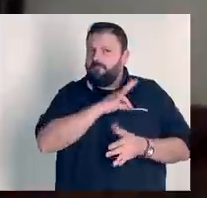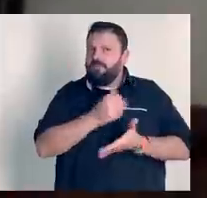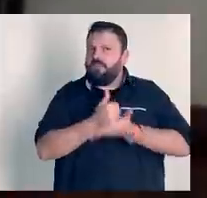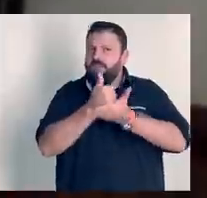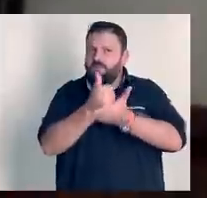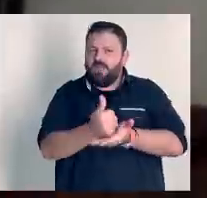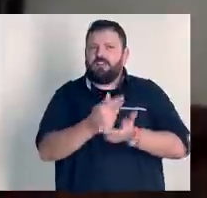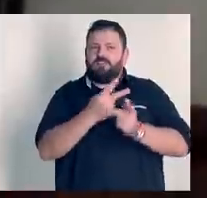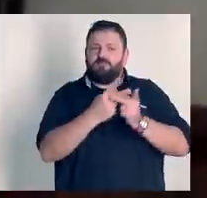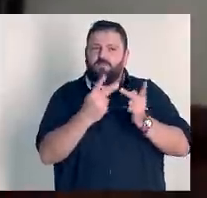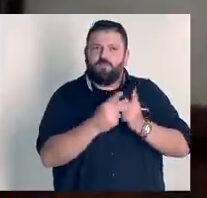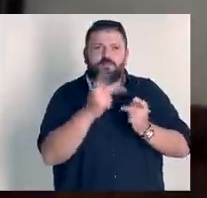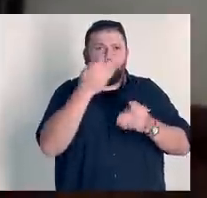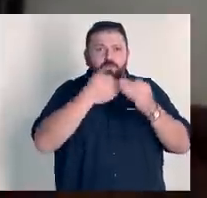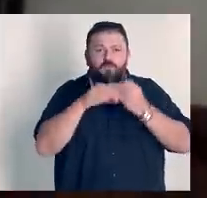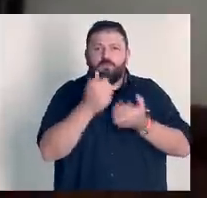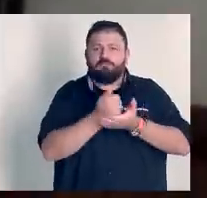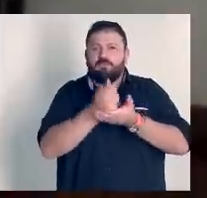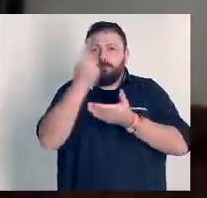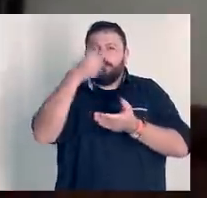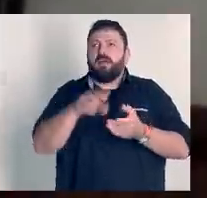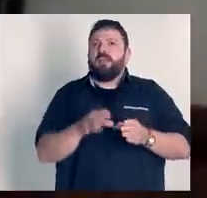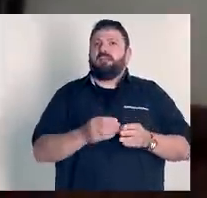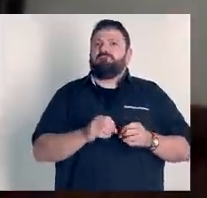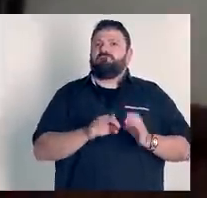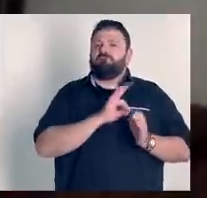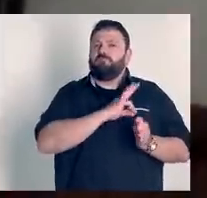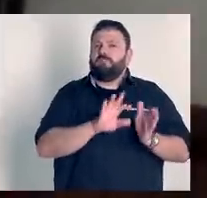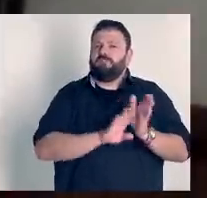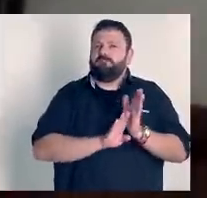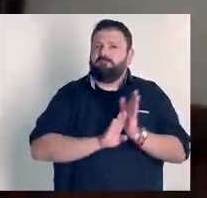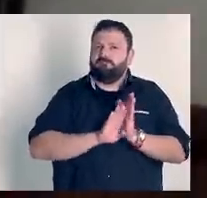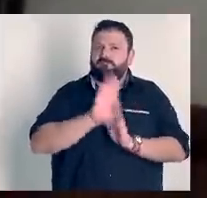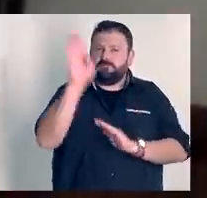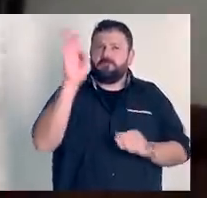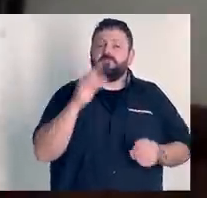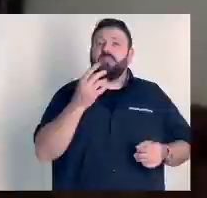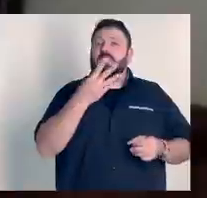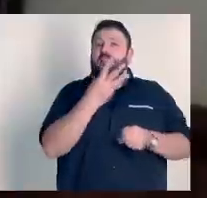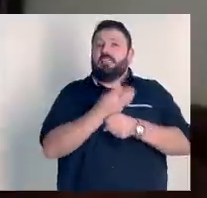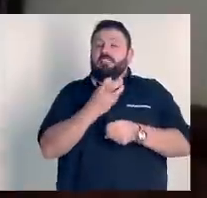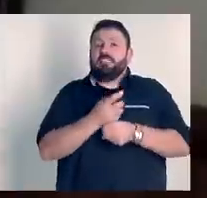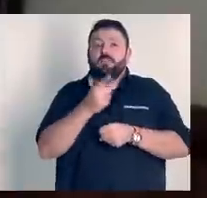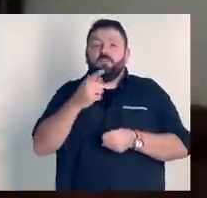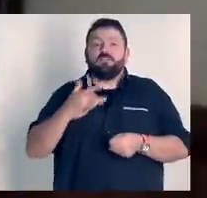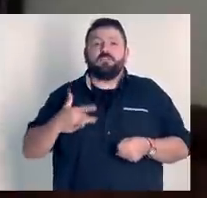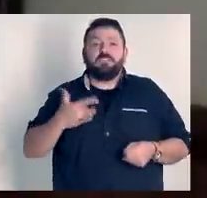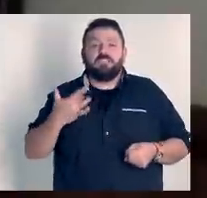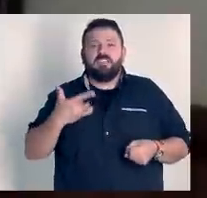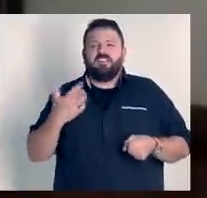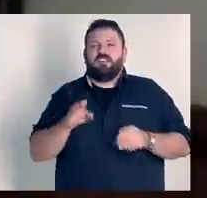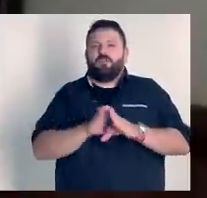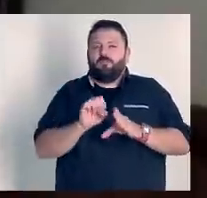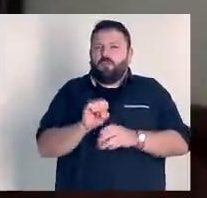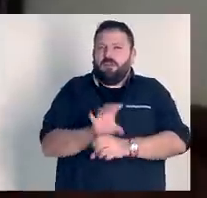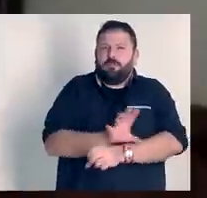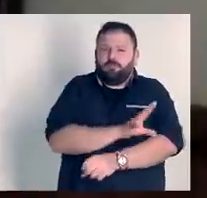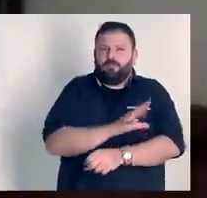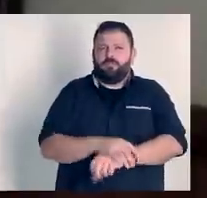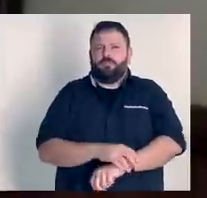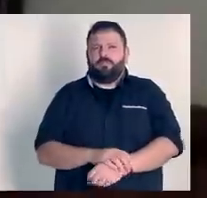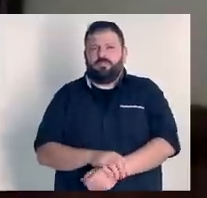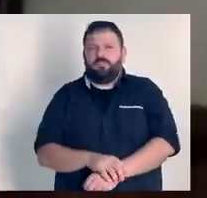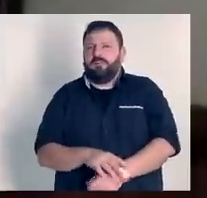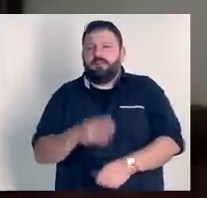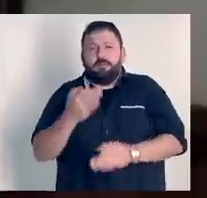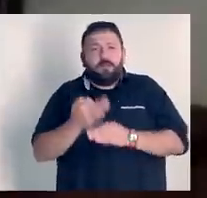Y tercero, la dirección, saber qué tienes que hacer. Entonces, vamos a hablar de algo muy particular, que es el bronce supremo,